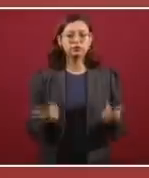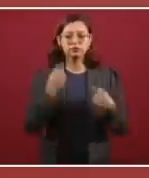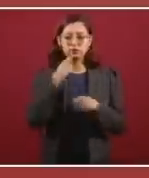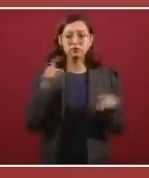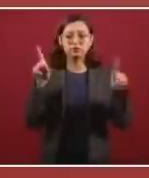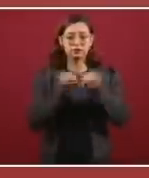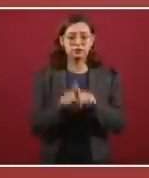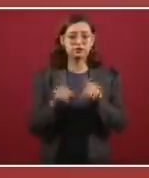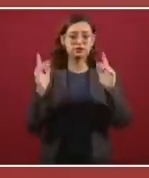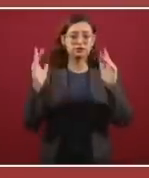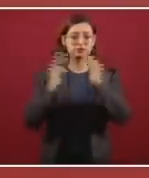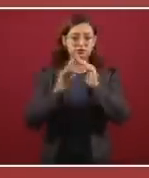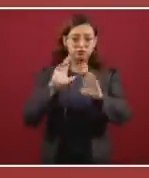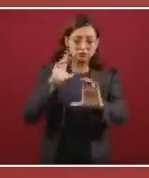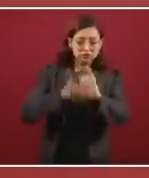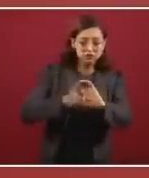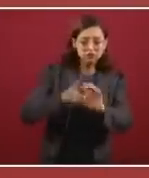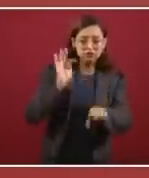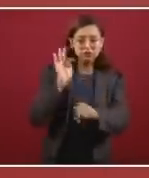albergues, se